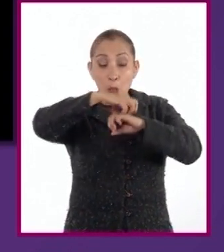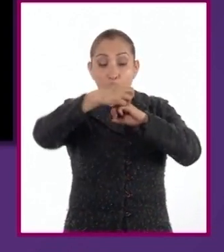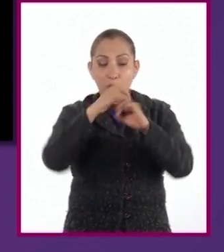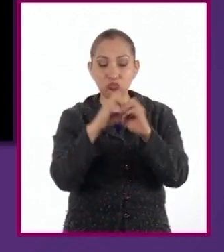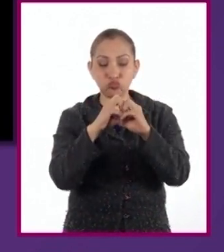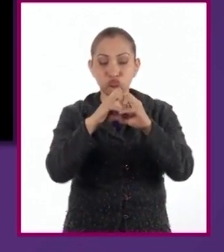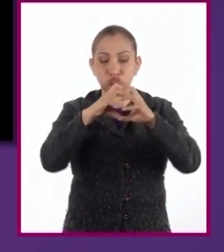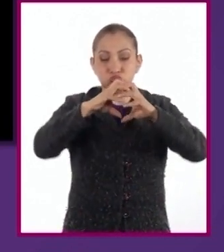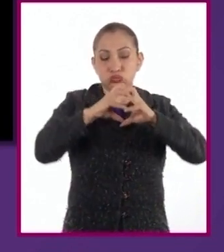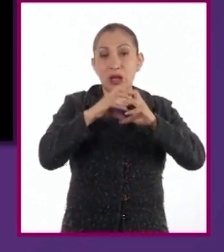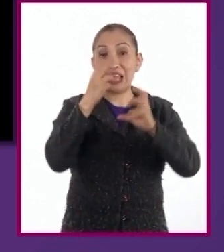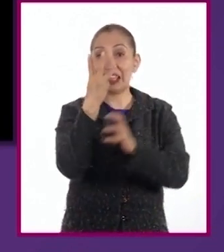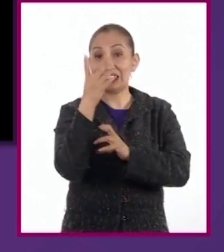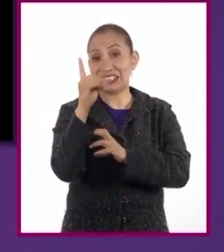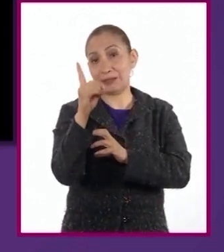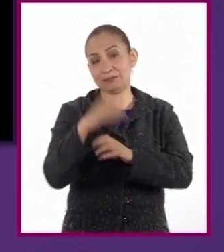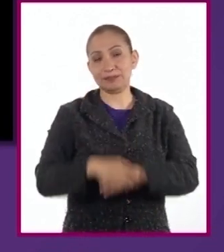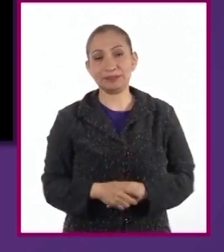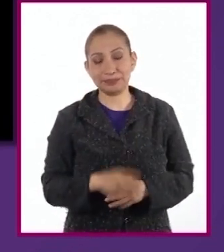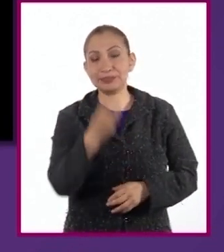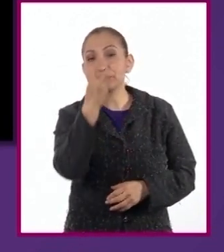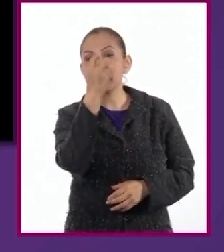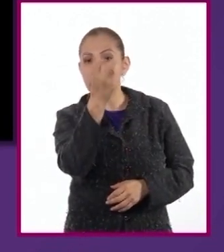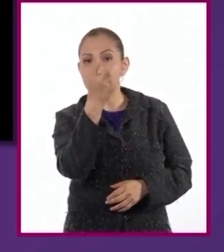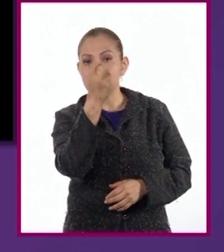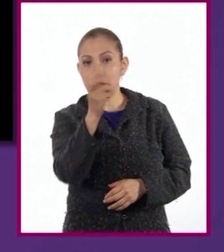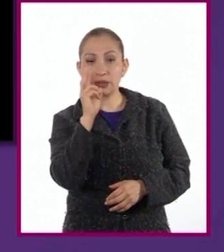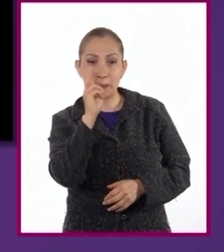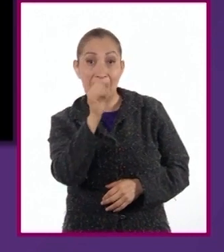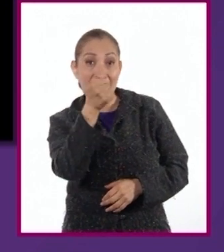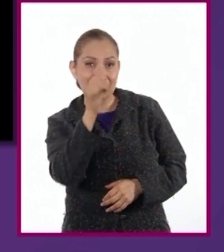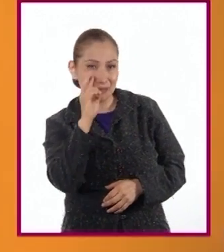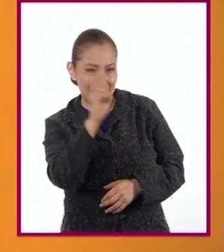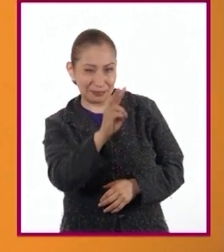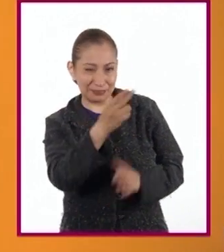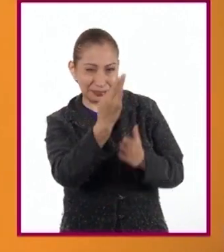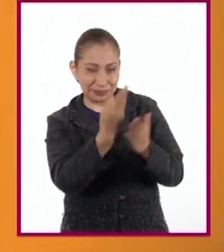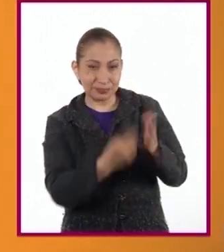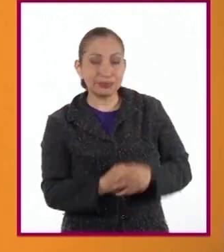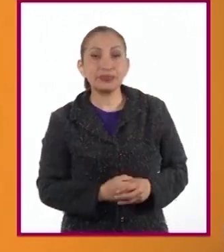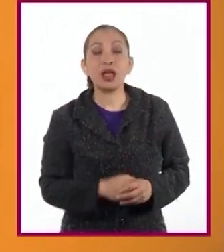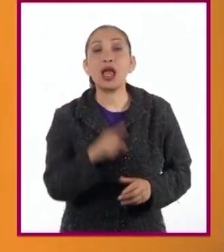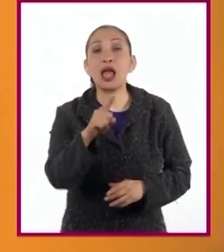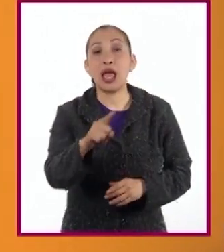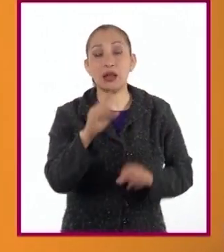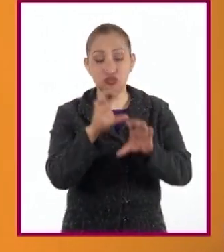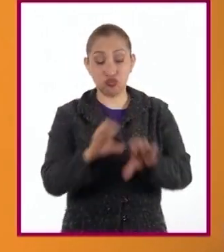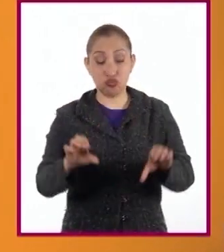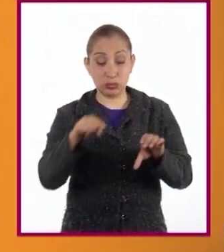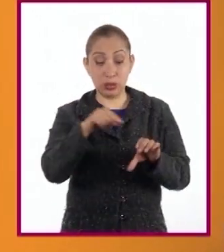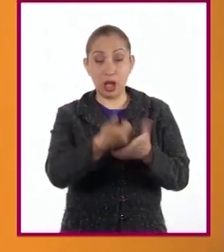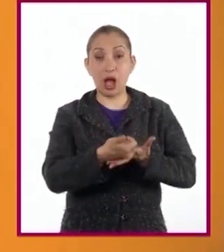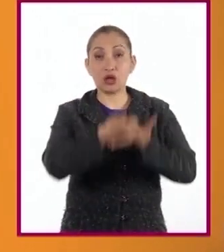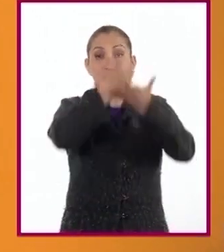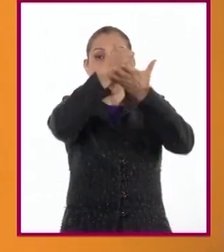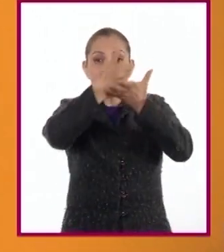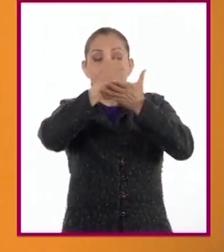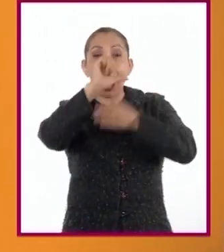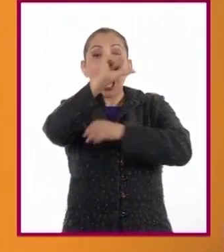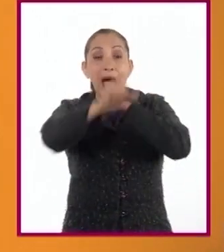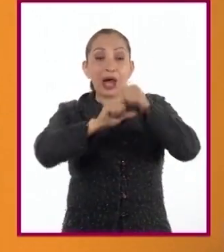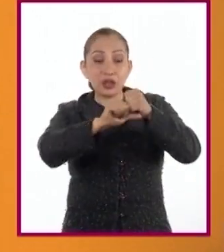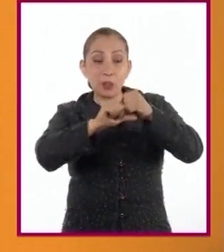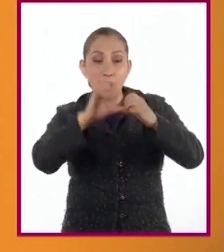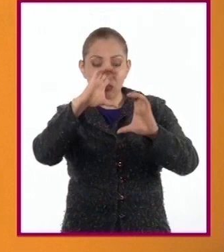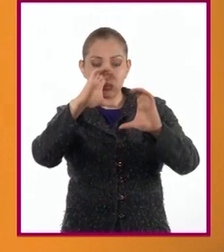moléculas son tridimensionales. Por lo tanto, se ve de esta forma. El programa nos ayuda a colocar los átomos con